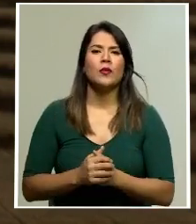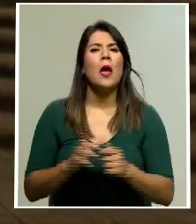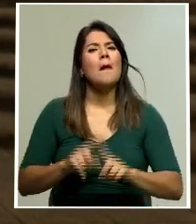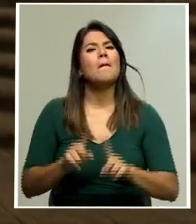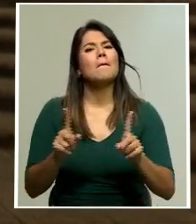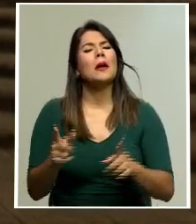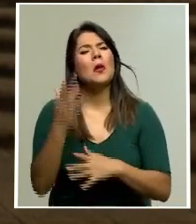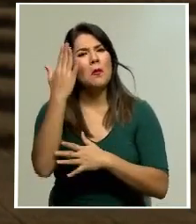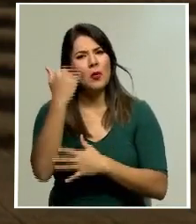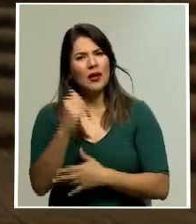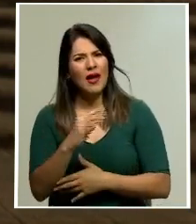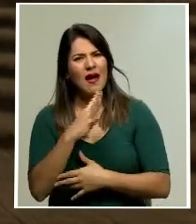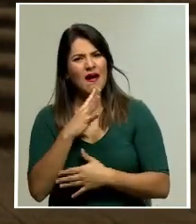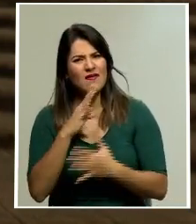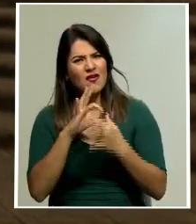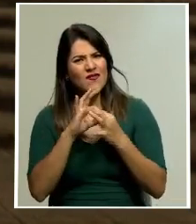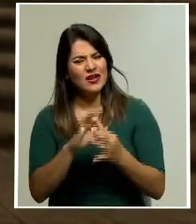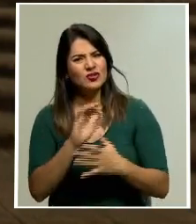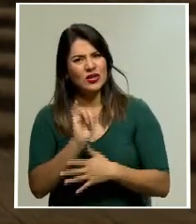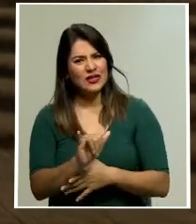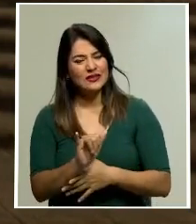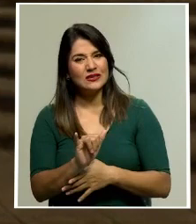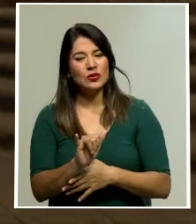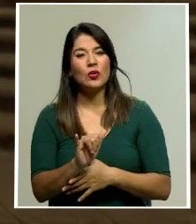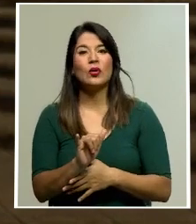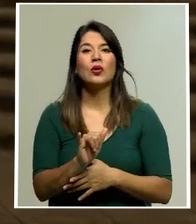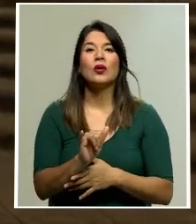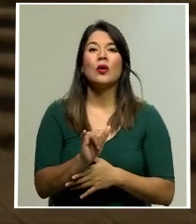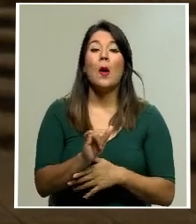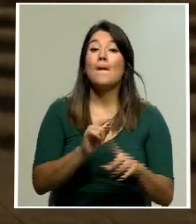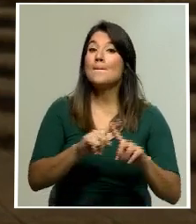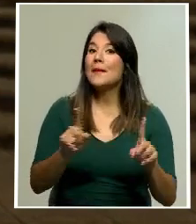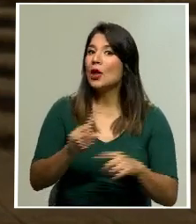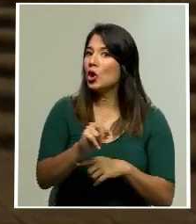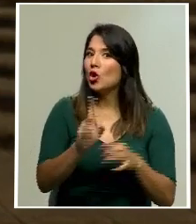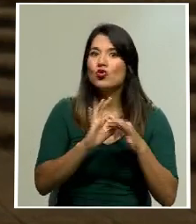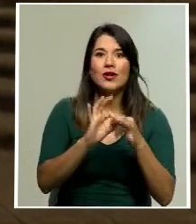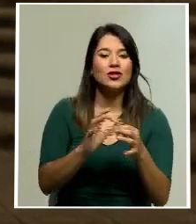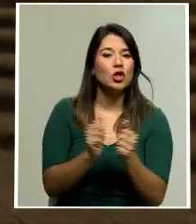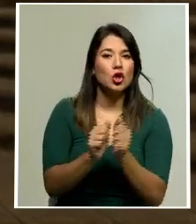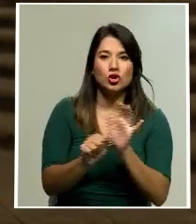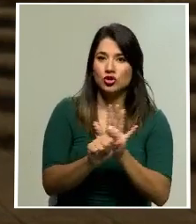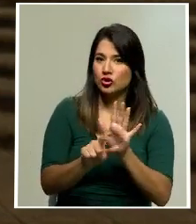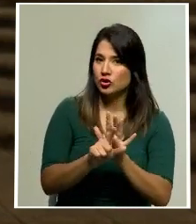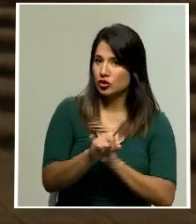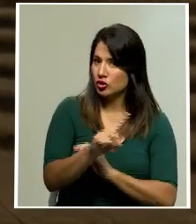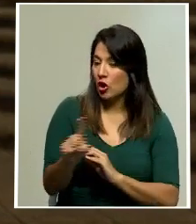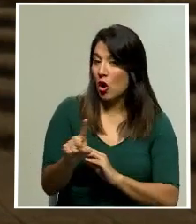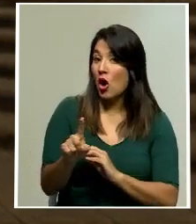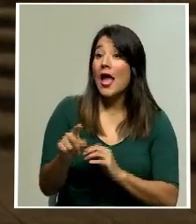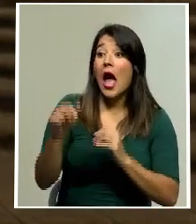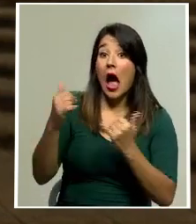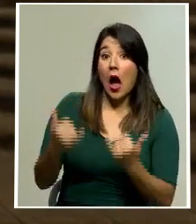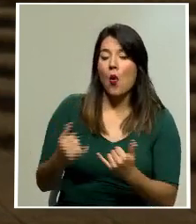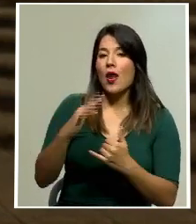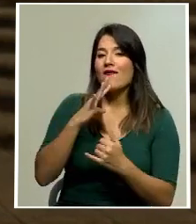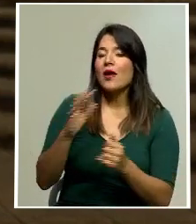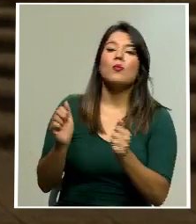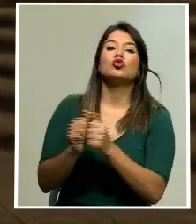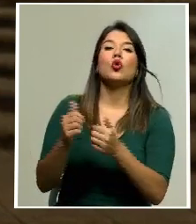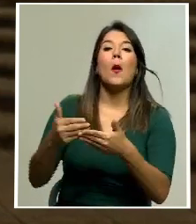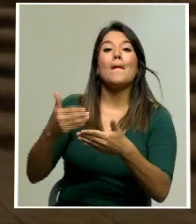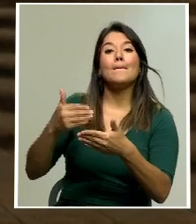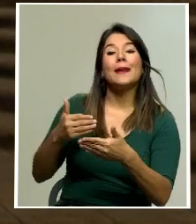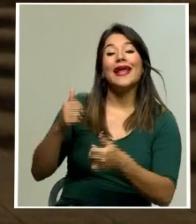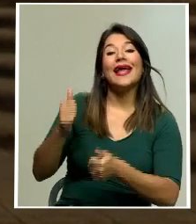vamos a hablar de esto y desde otro punto que no es la Asamblea Legislativa? Pues hablamos con un precandidato a la República, a la